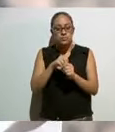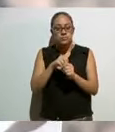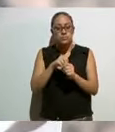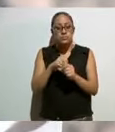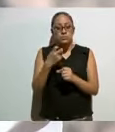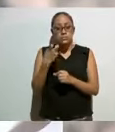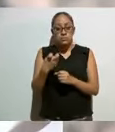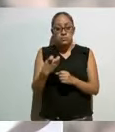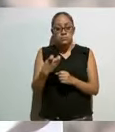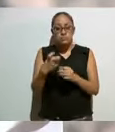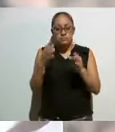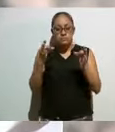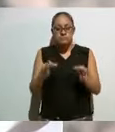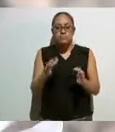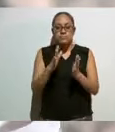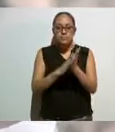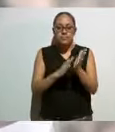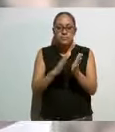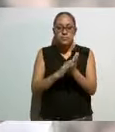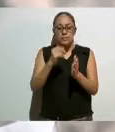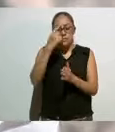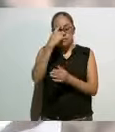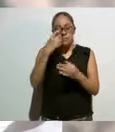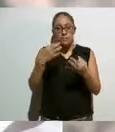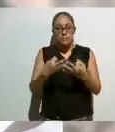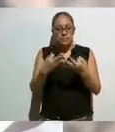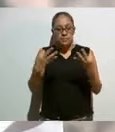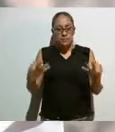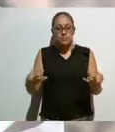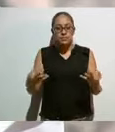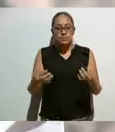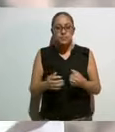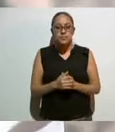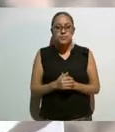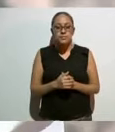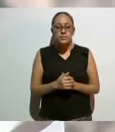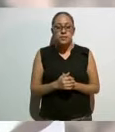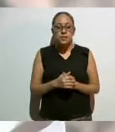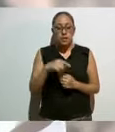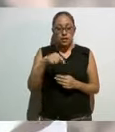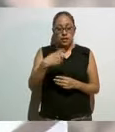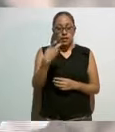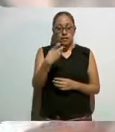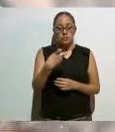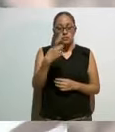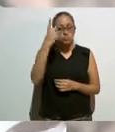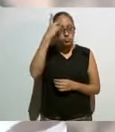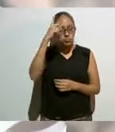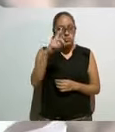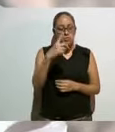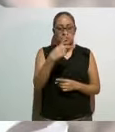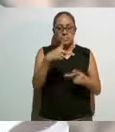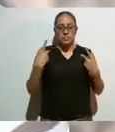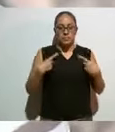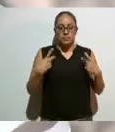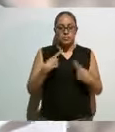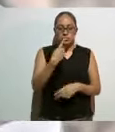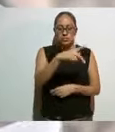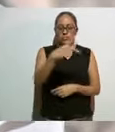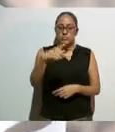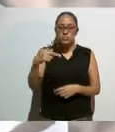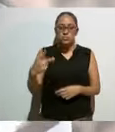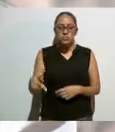de la tierra, la propiedad de los lotes y también